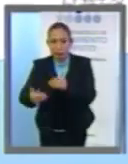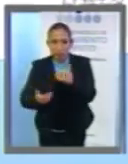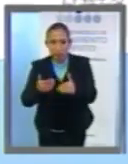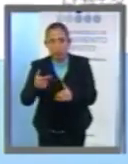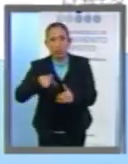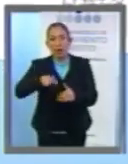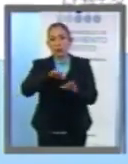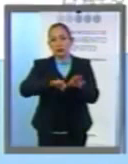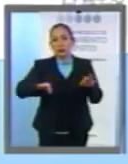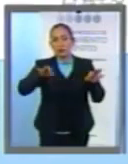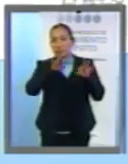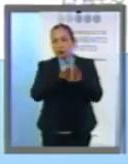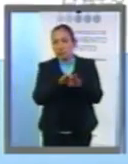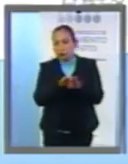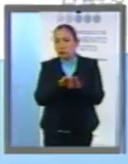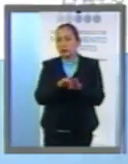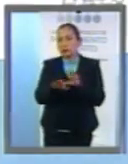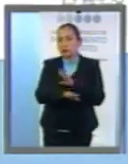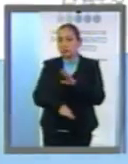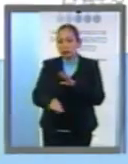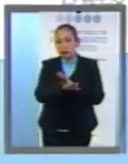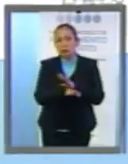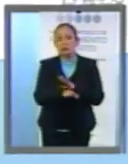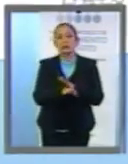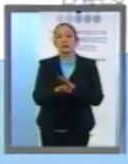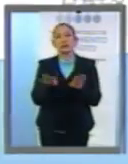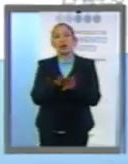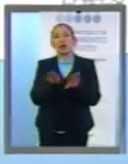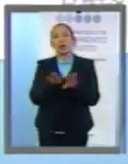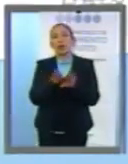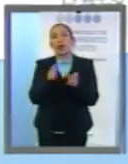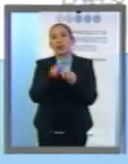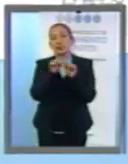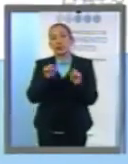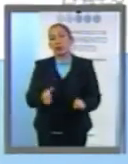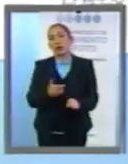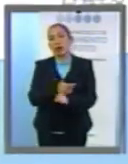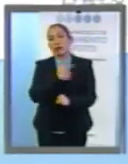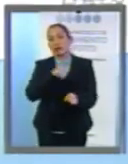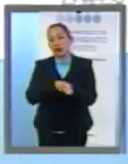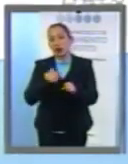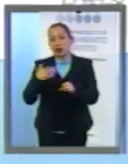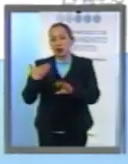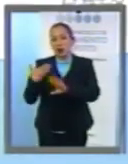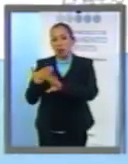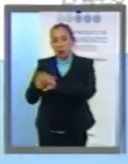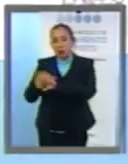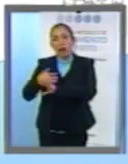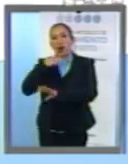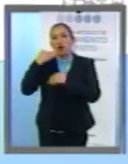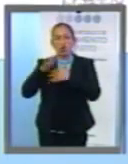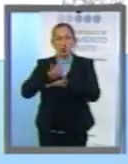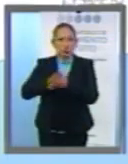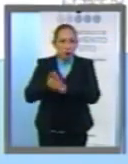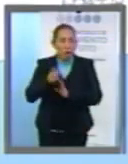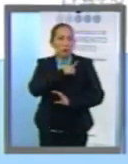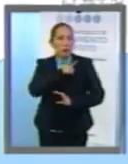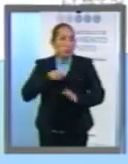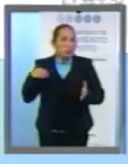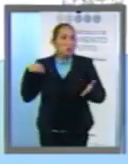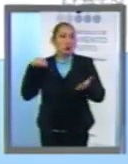los principales cimientos de cómo va a operar el Sistema Nacional Anticorrupción. Tendremos que